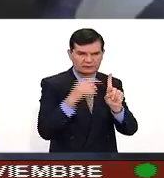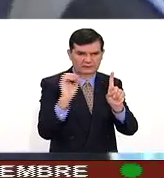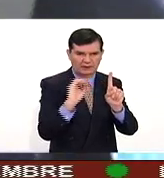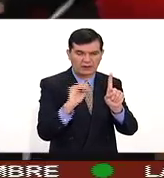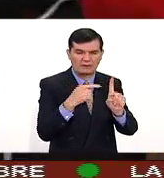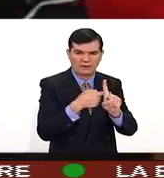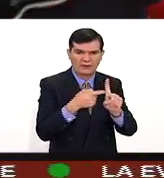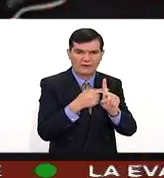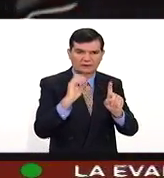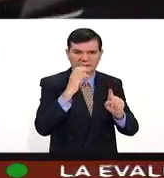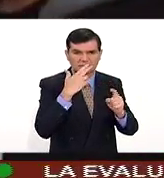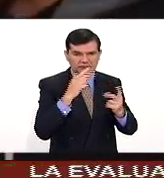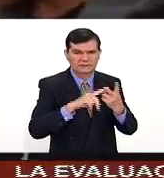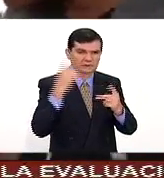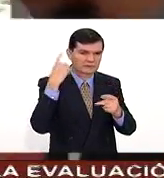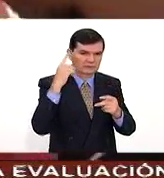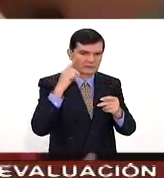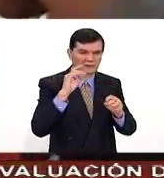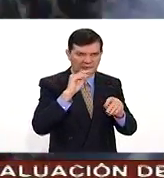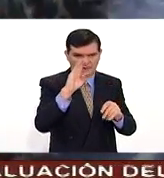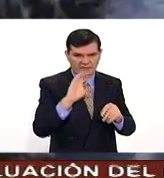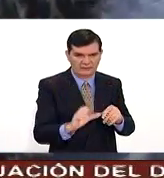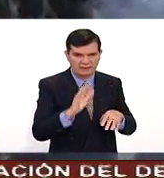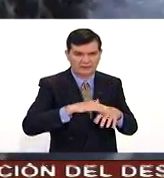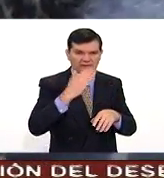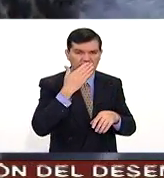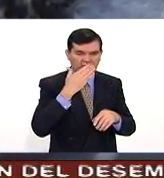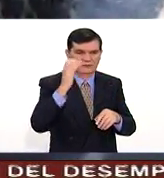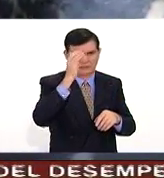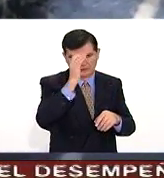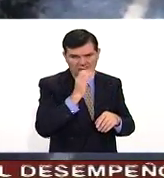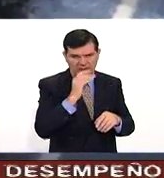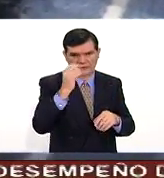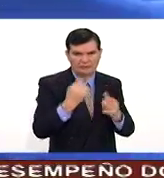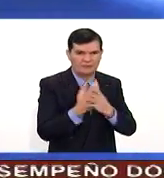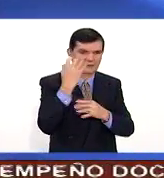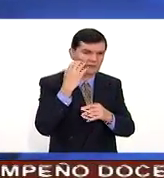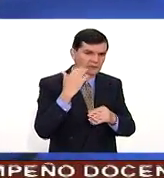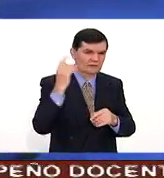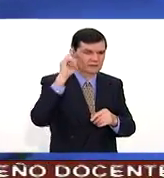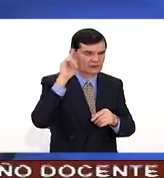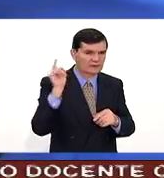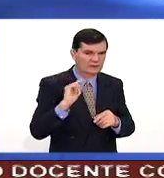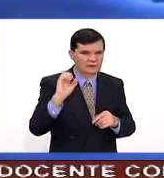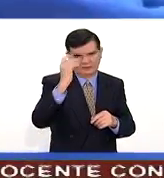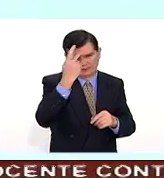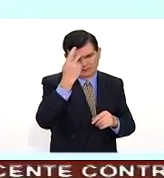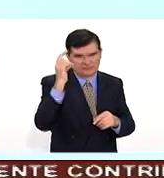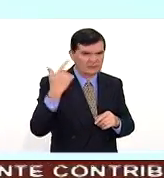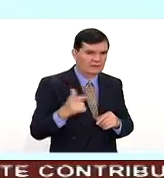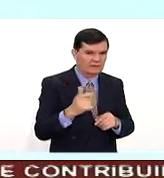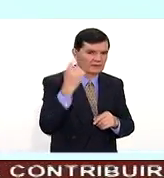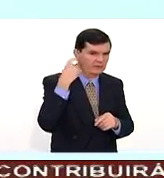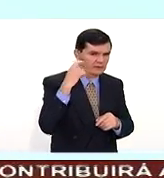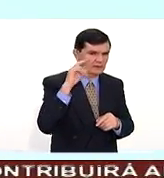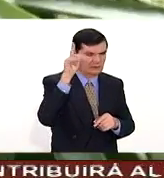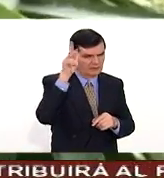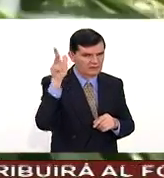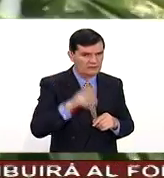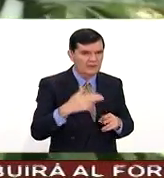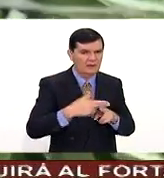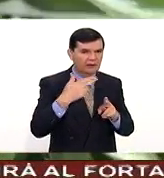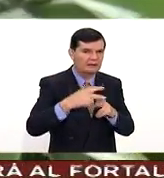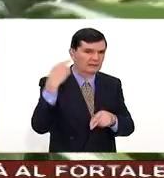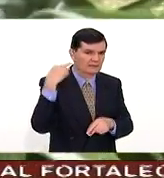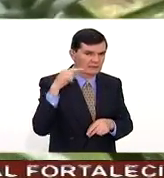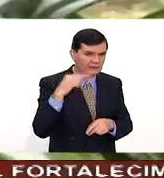zonas de Chihuahua, Durango, Baja California, Sonora, Coahuila, Nuevo León, San Luis Potosí, Zacatecas, Guanajuato, Querétaro, Hidalgo, incluso